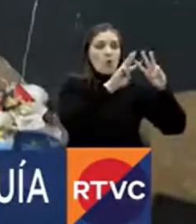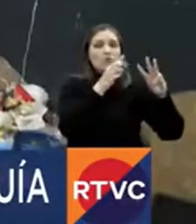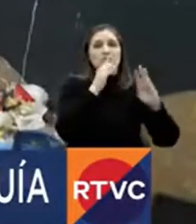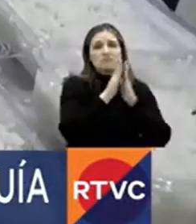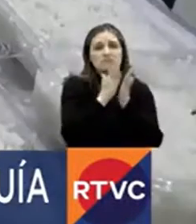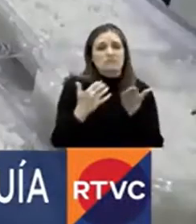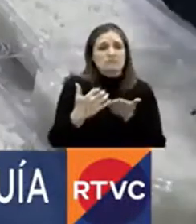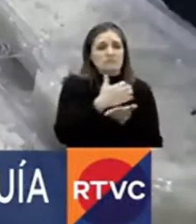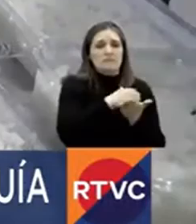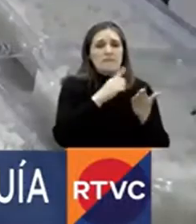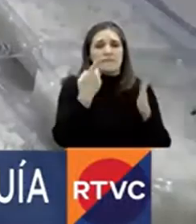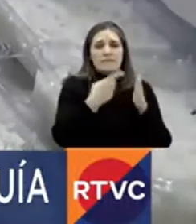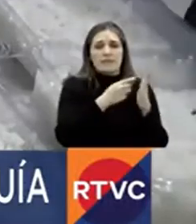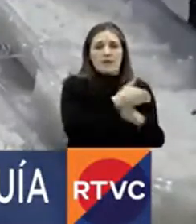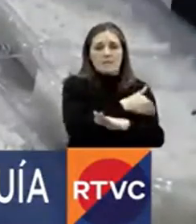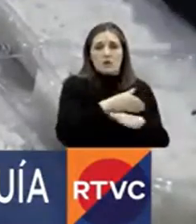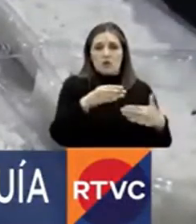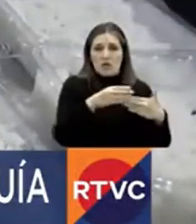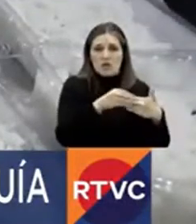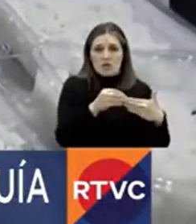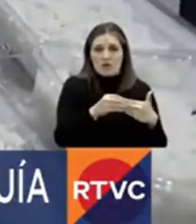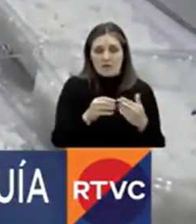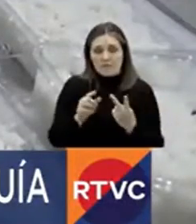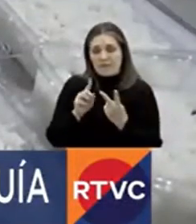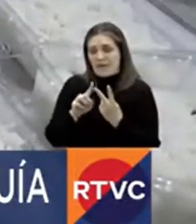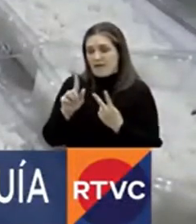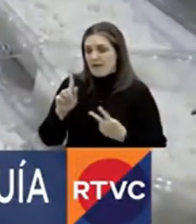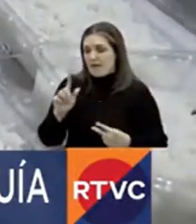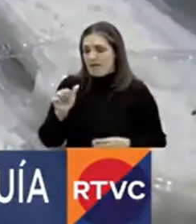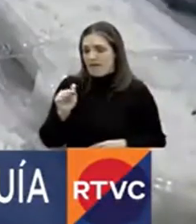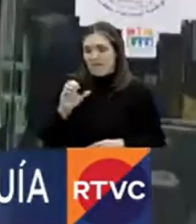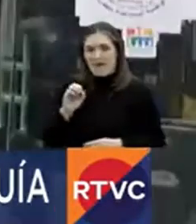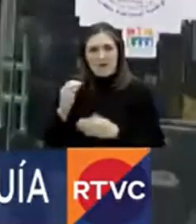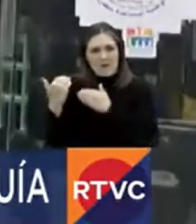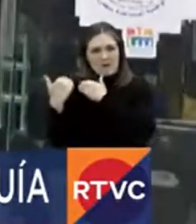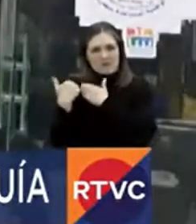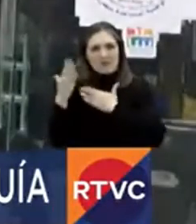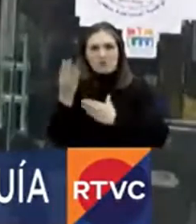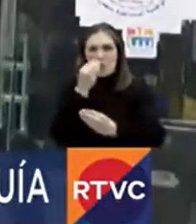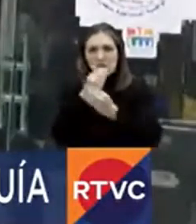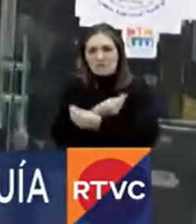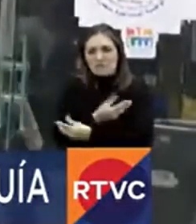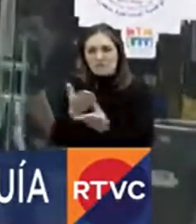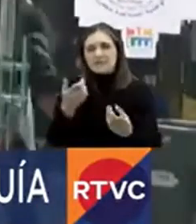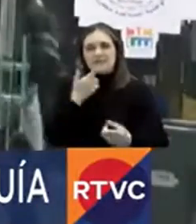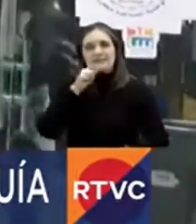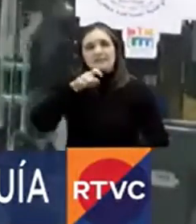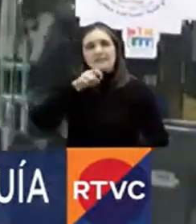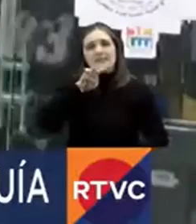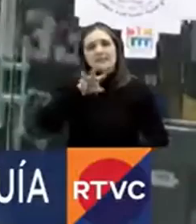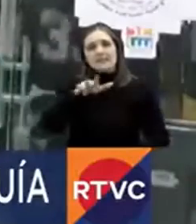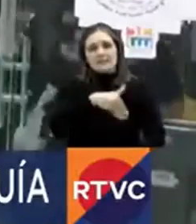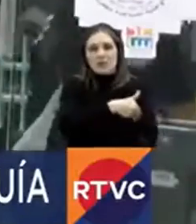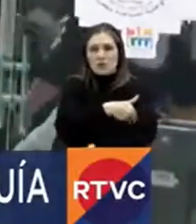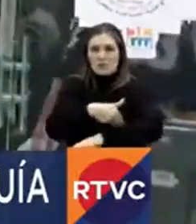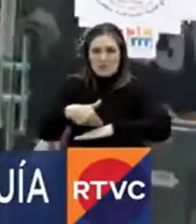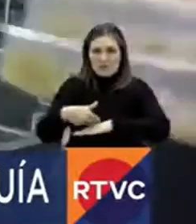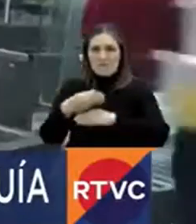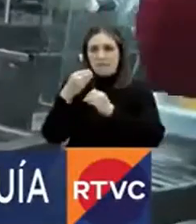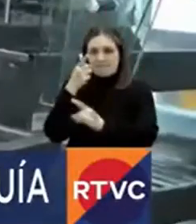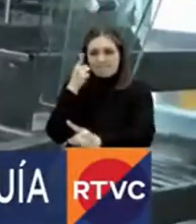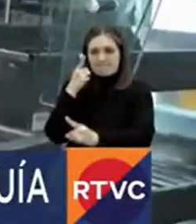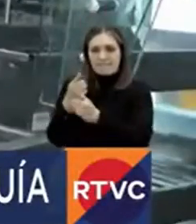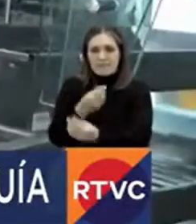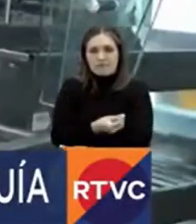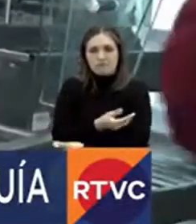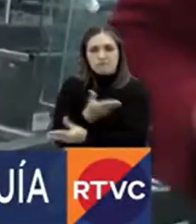ayuda humanitaria. La FAO, su Dirección para Agricultura y Alimentación, pide 35 millones exclusivamente para